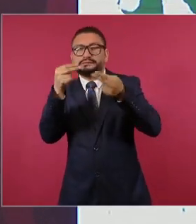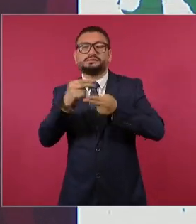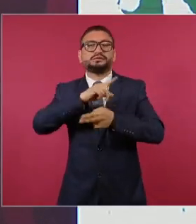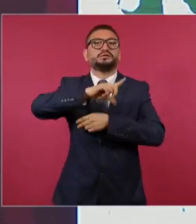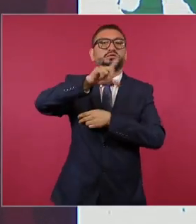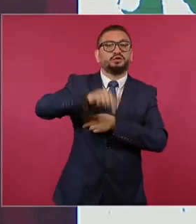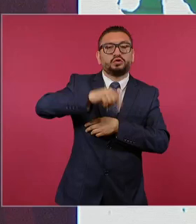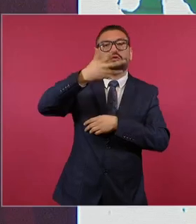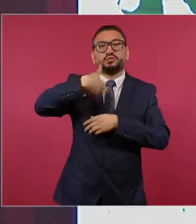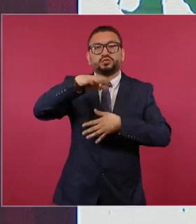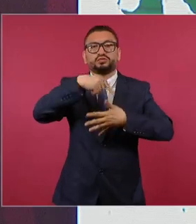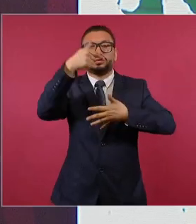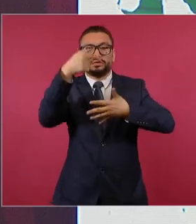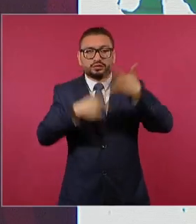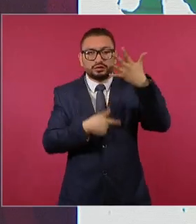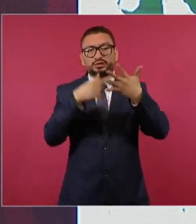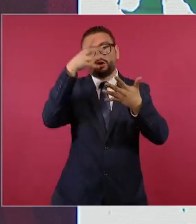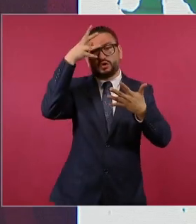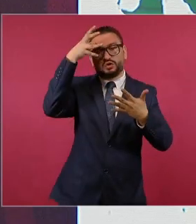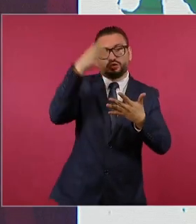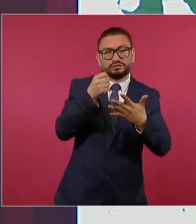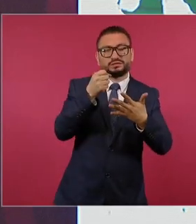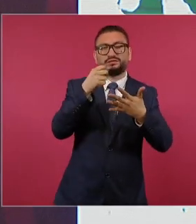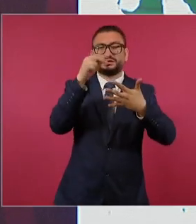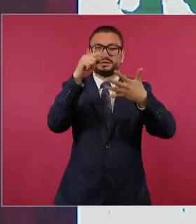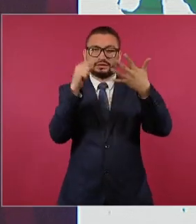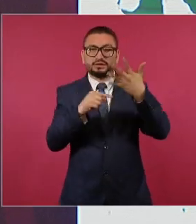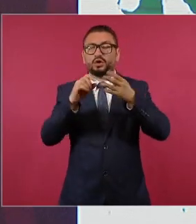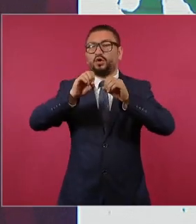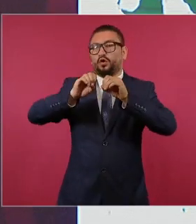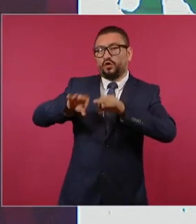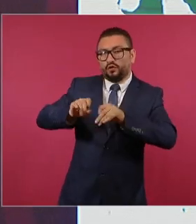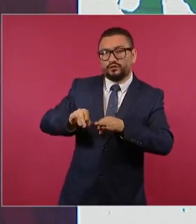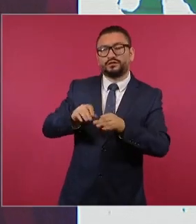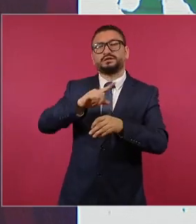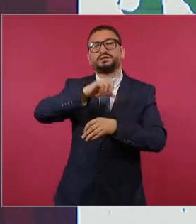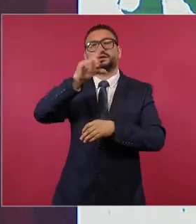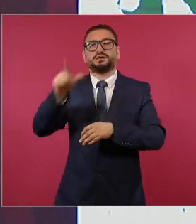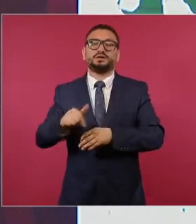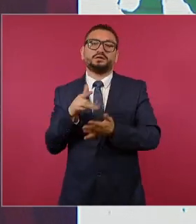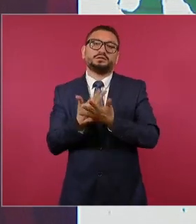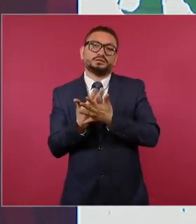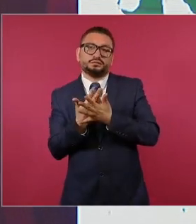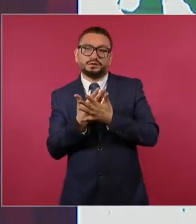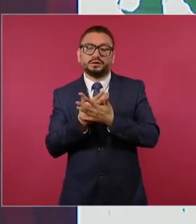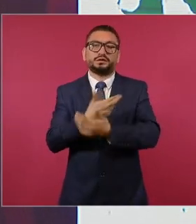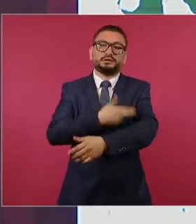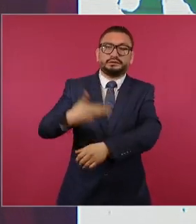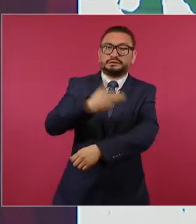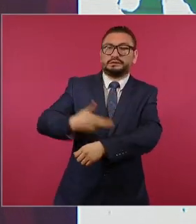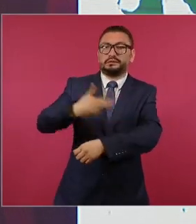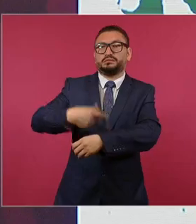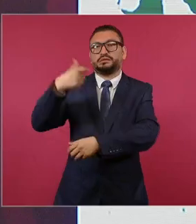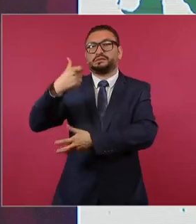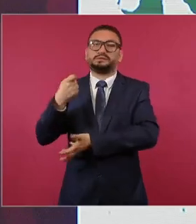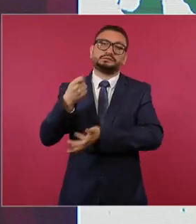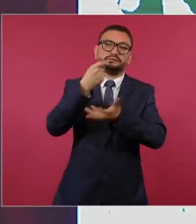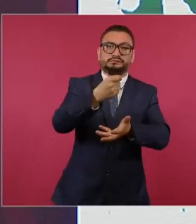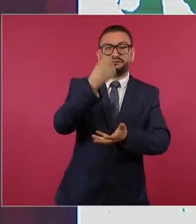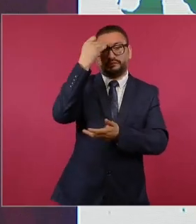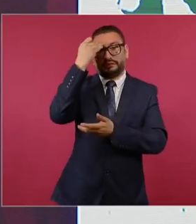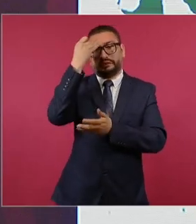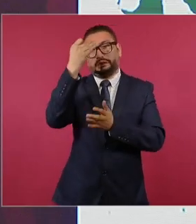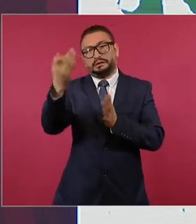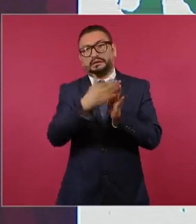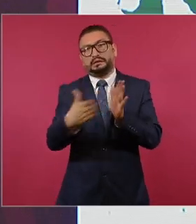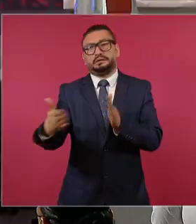se hiciera un catálogo de conceptos desde un escritorio para que llegara el momento de ejercer los recursos, nos hubiera tomado por